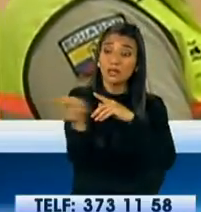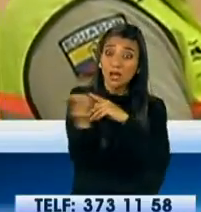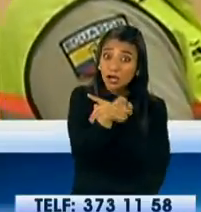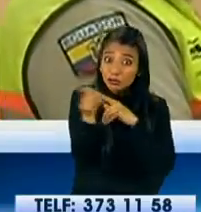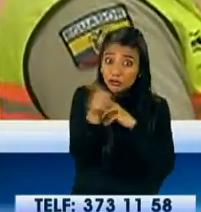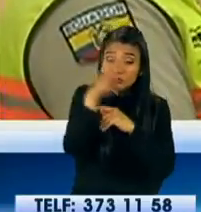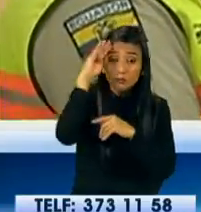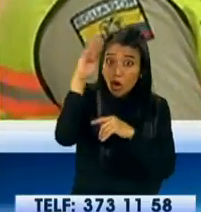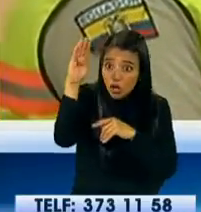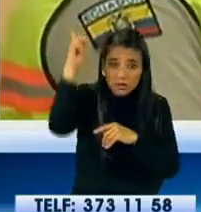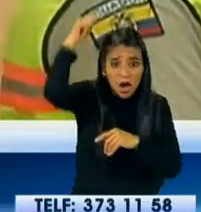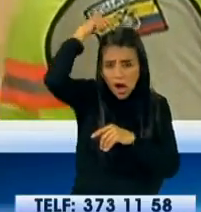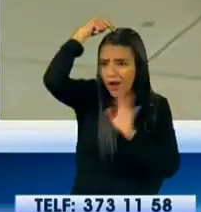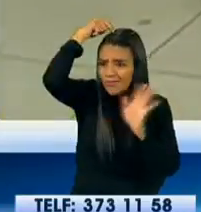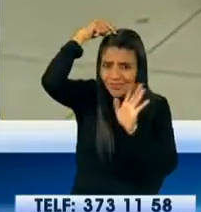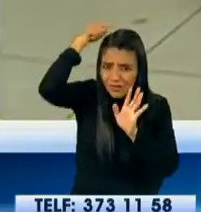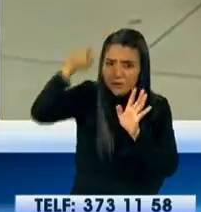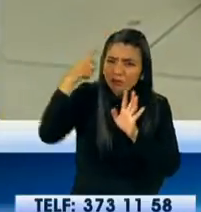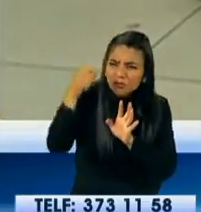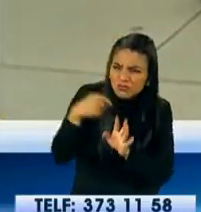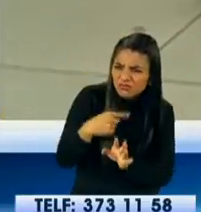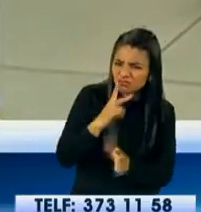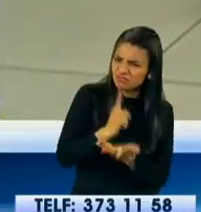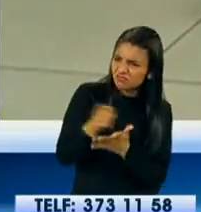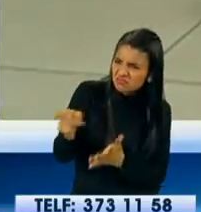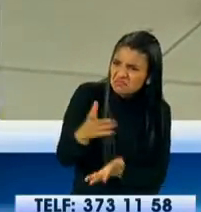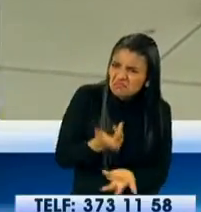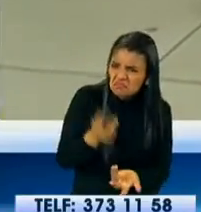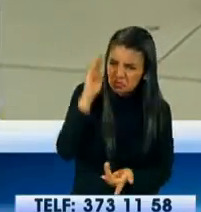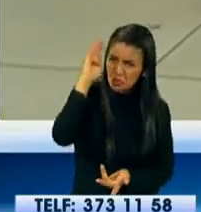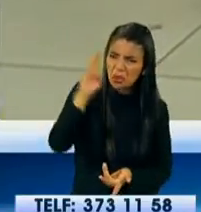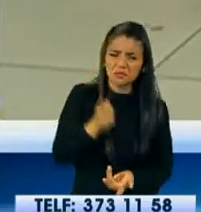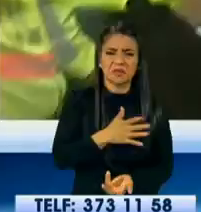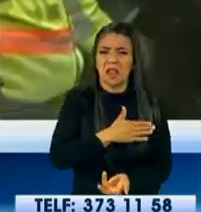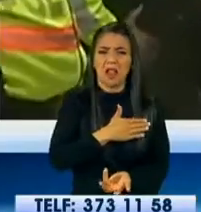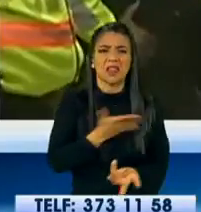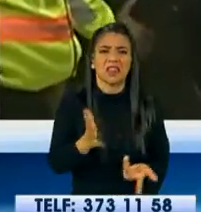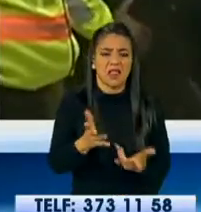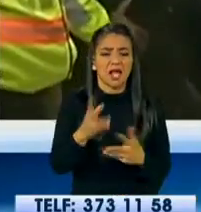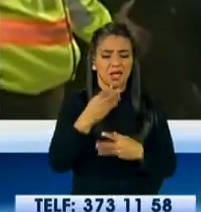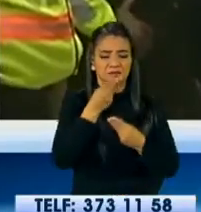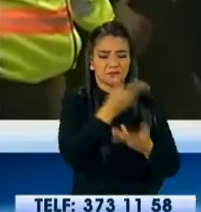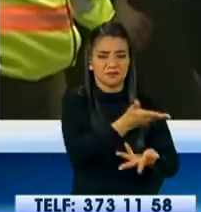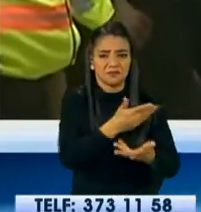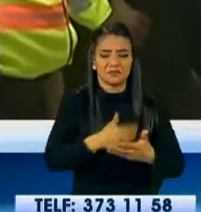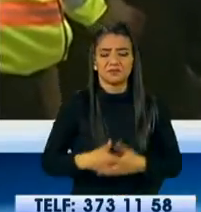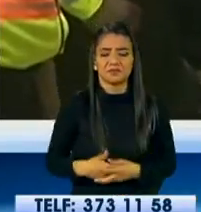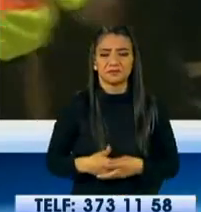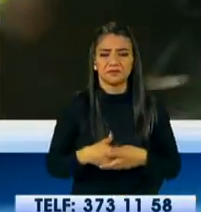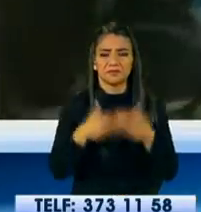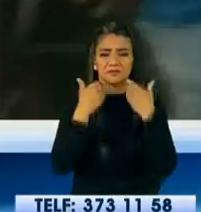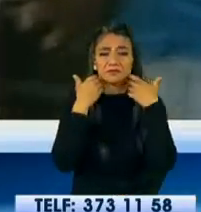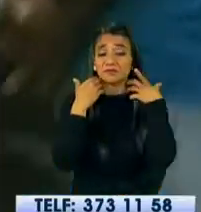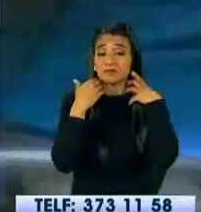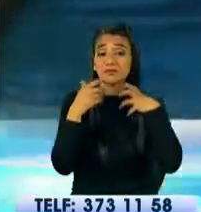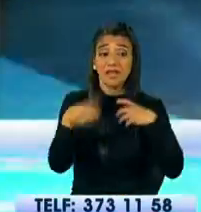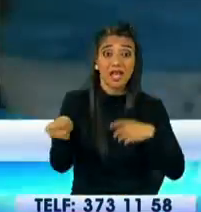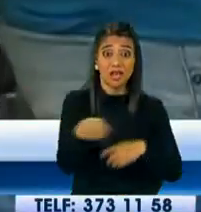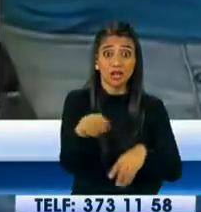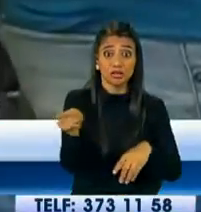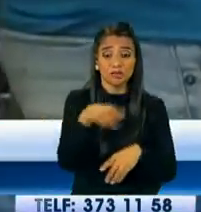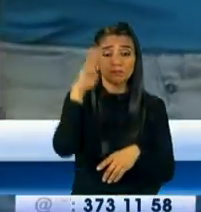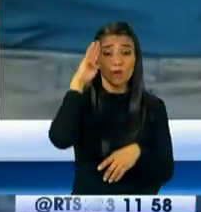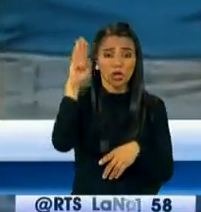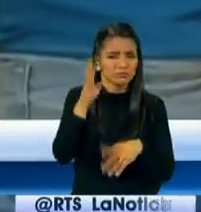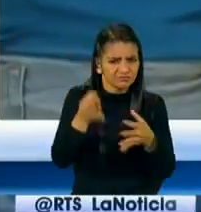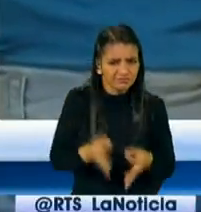policía, de ahí que no confiaron en la aparente autoridad. Desde este punto, comenzó todo. Se han pasado por policía, agentes,